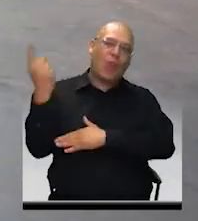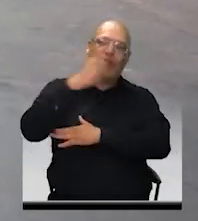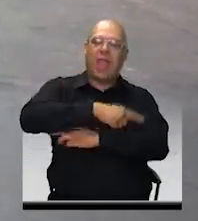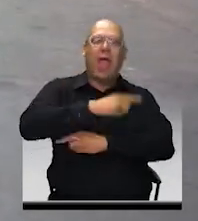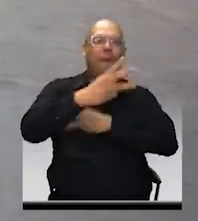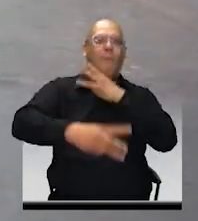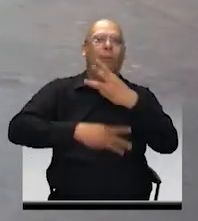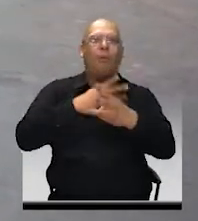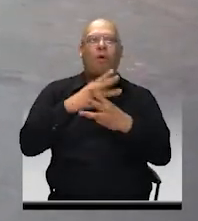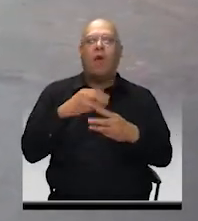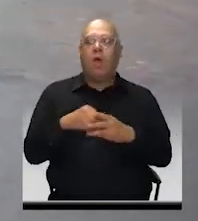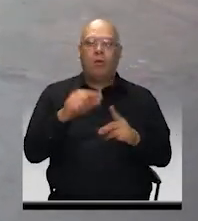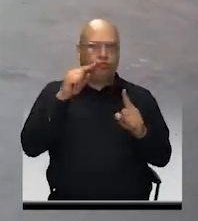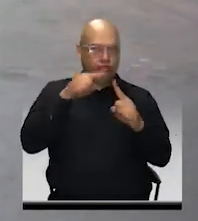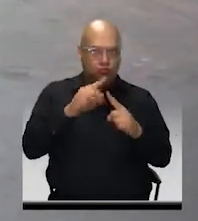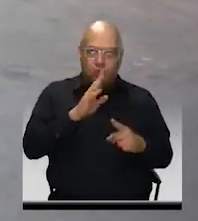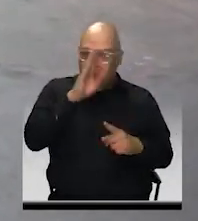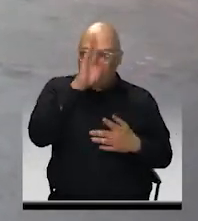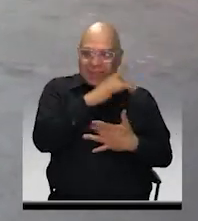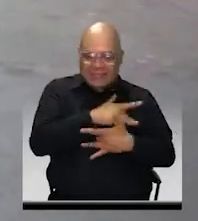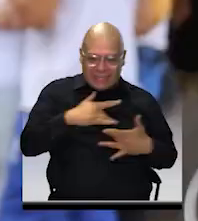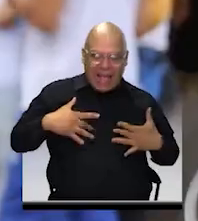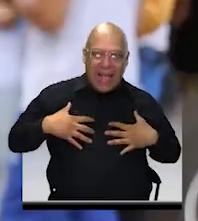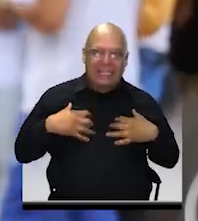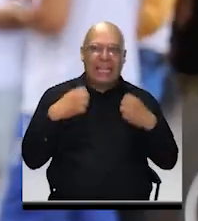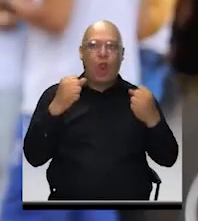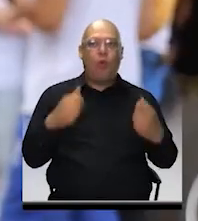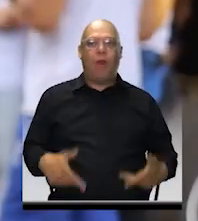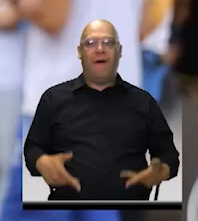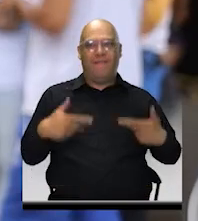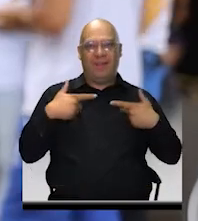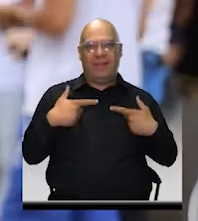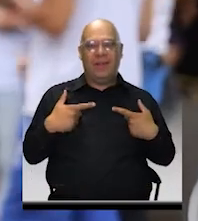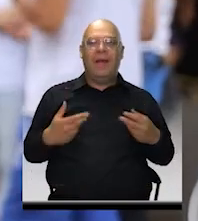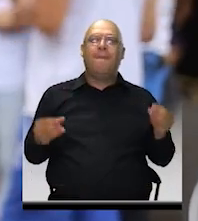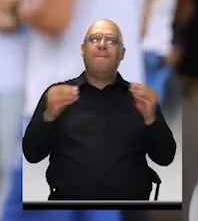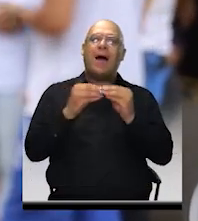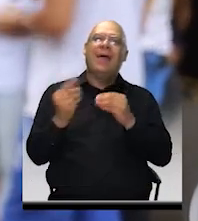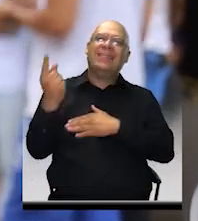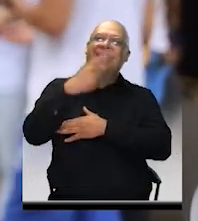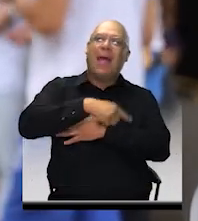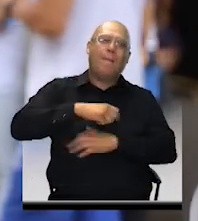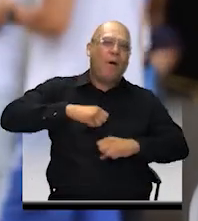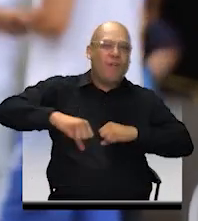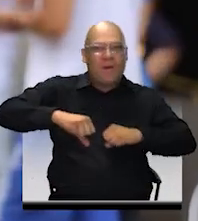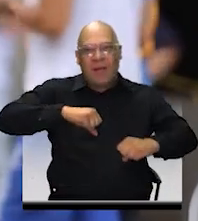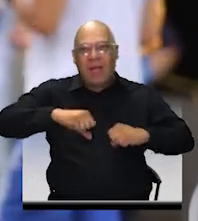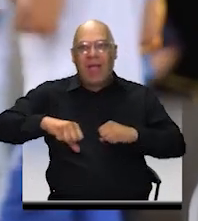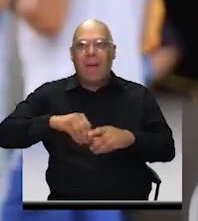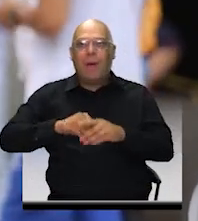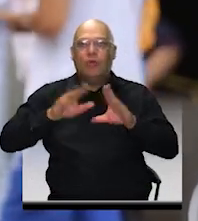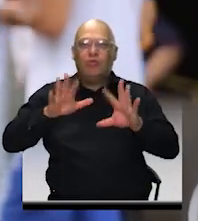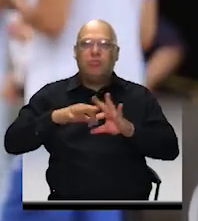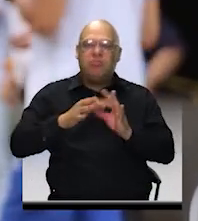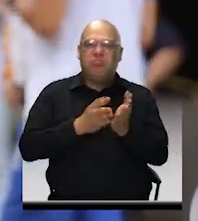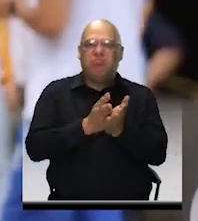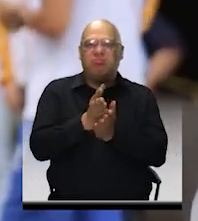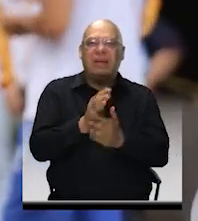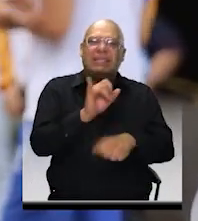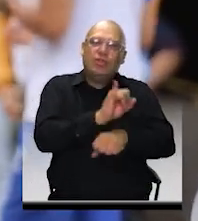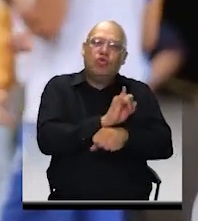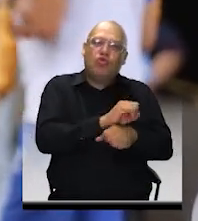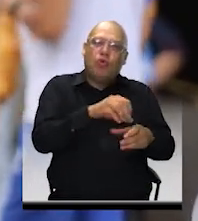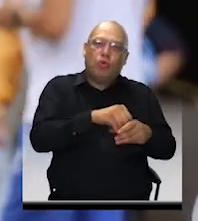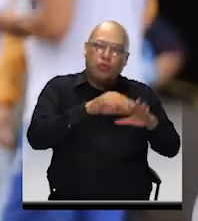en torno a generar hábitos para la vida saludable. Esas actividades son en el marco del Día del Movimiento, pero a través del Instituto permanentemente llevamos a